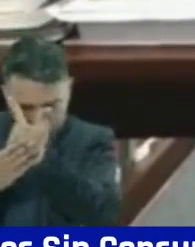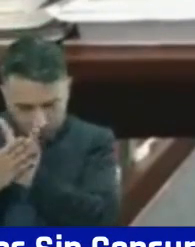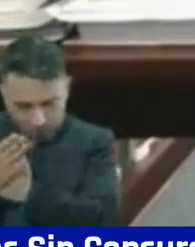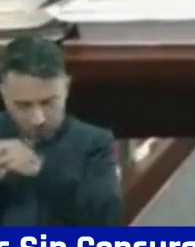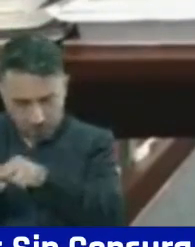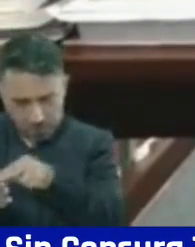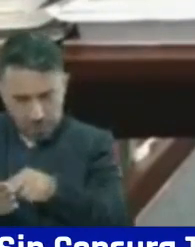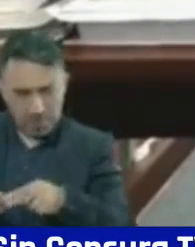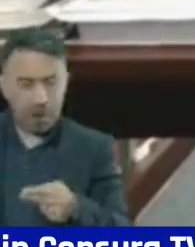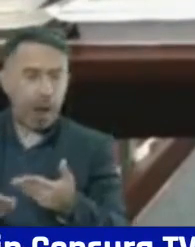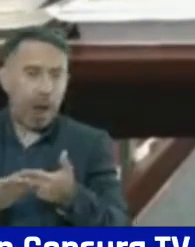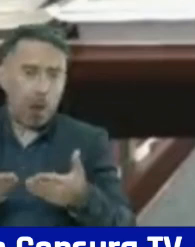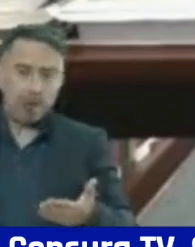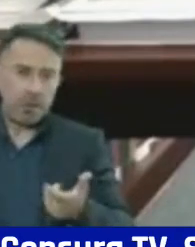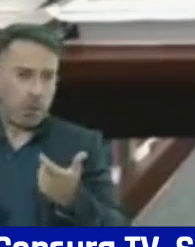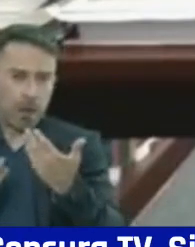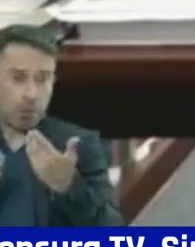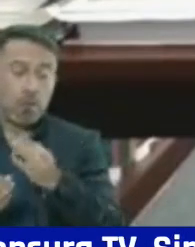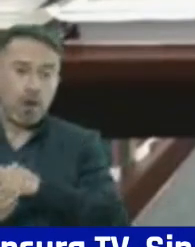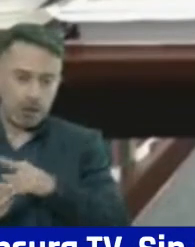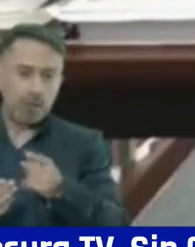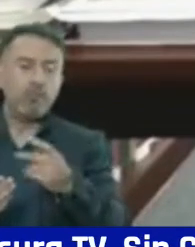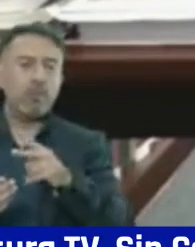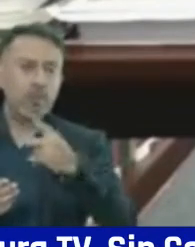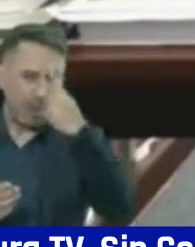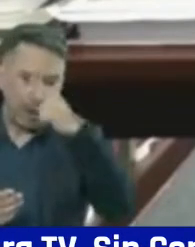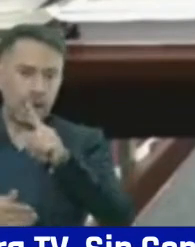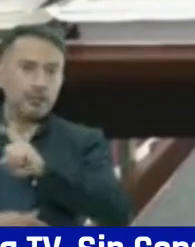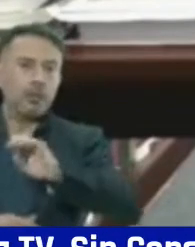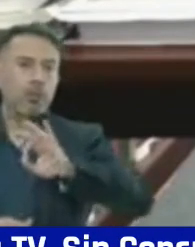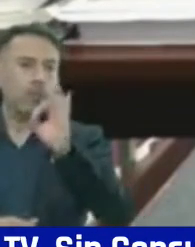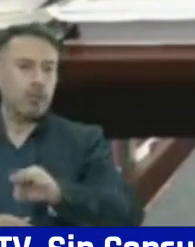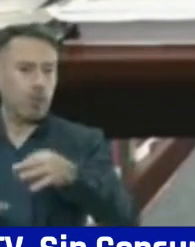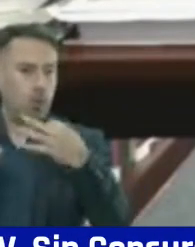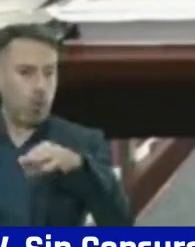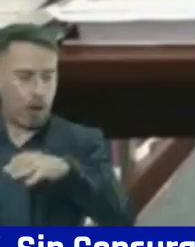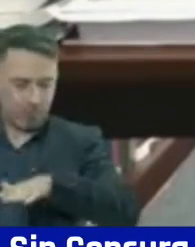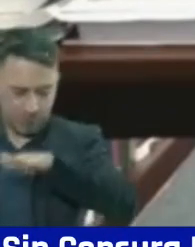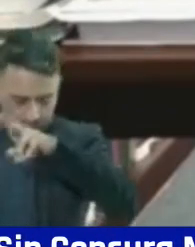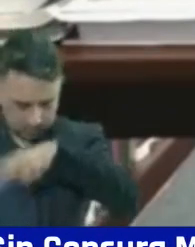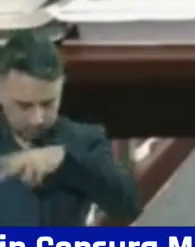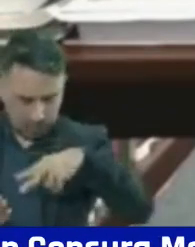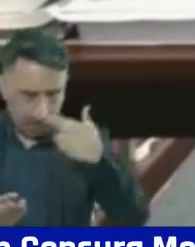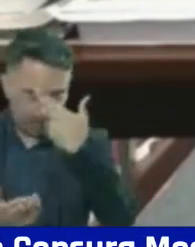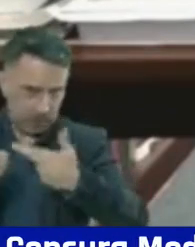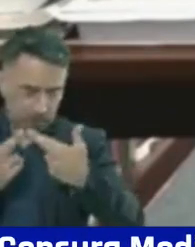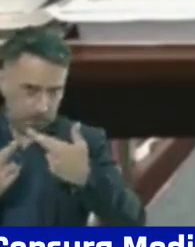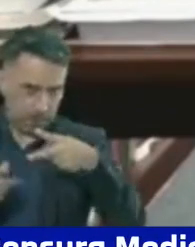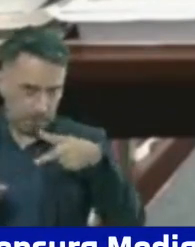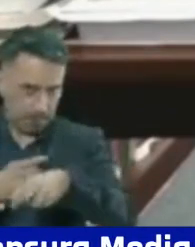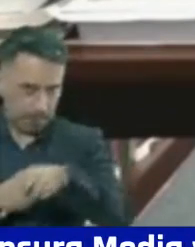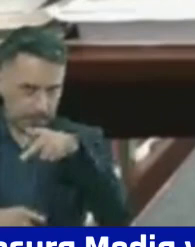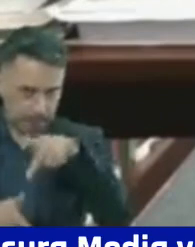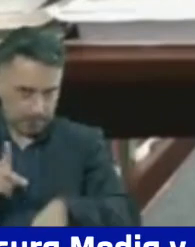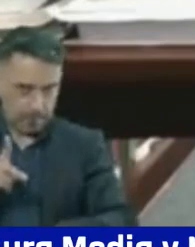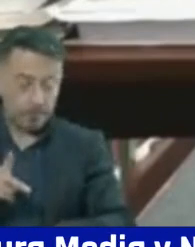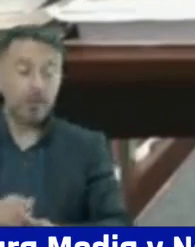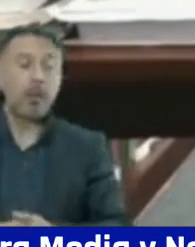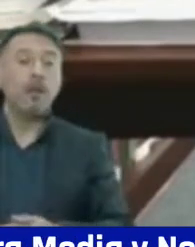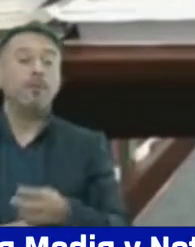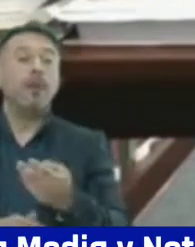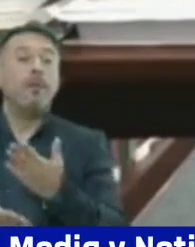encontramos, con esos trabajos hasta verificar la totalidad de dichos formatos. En contraste, fue posible verificar